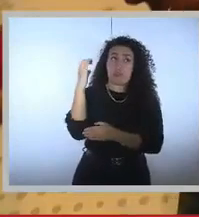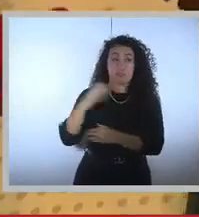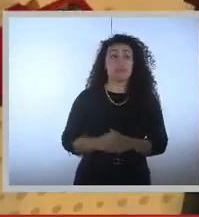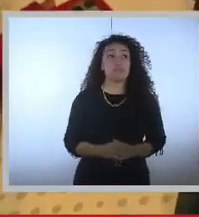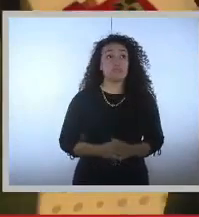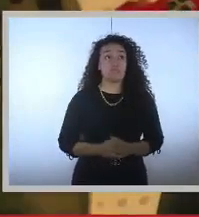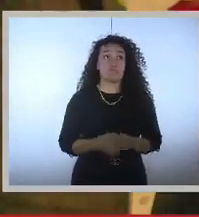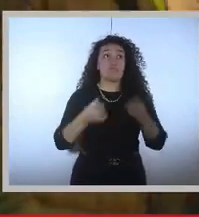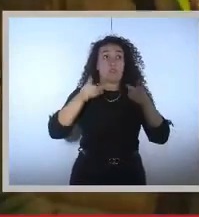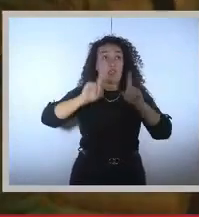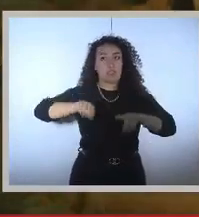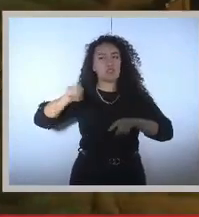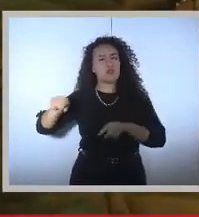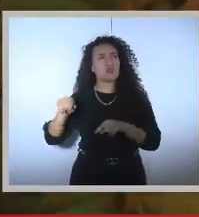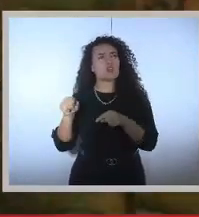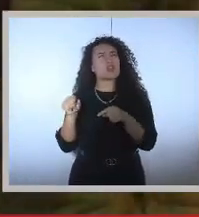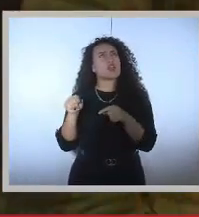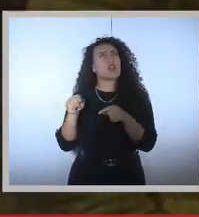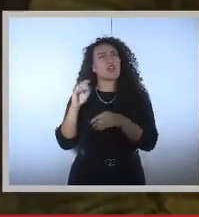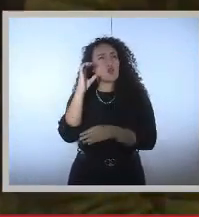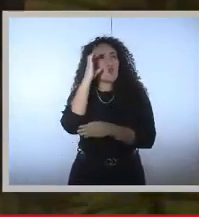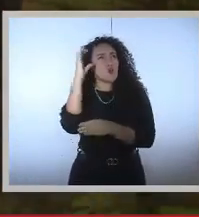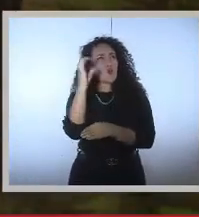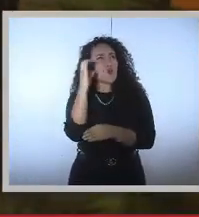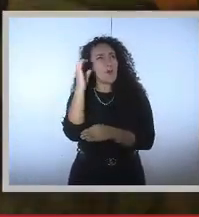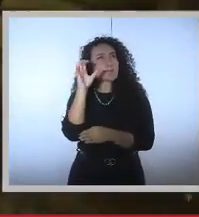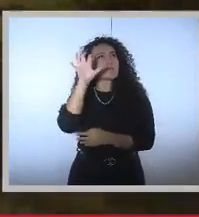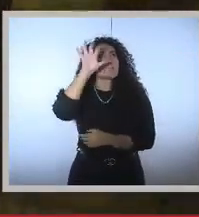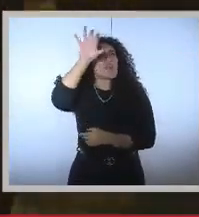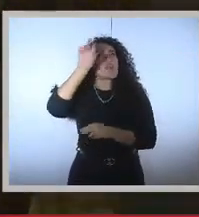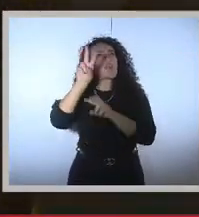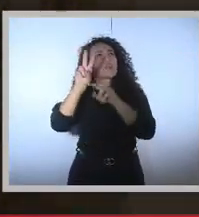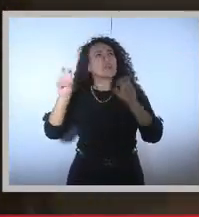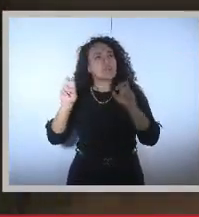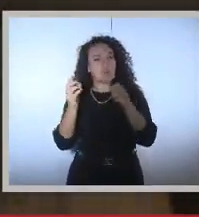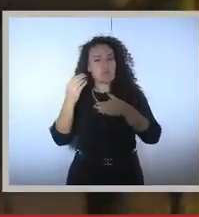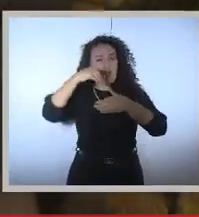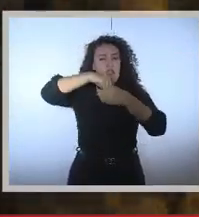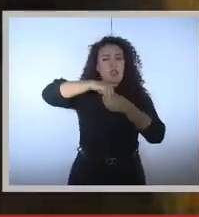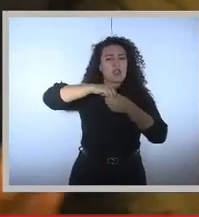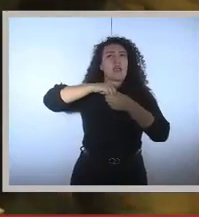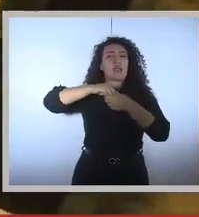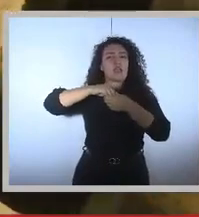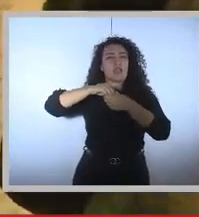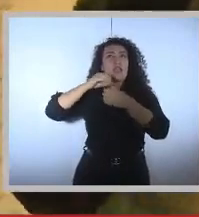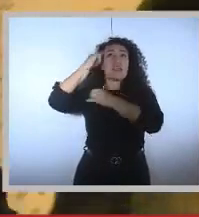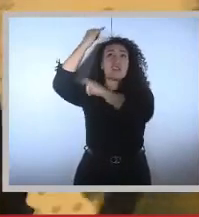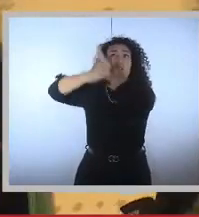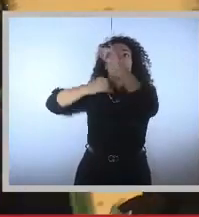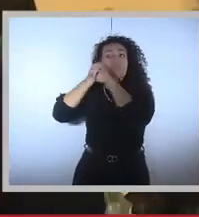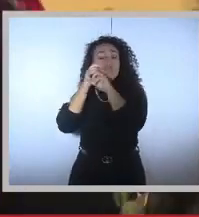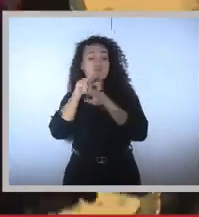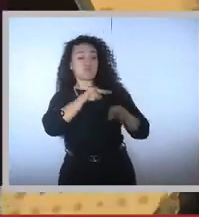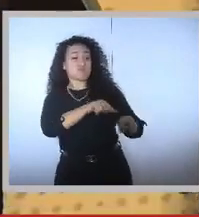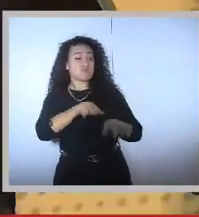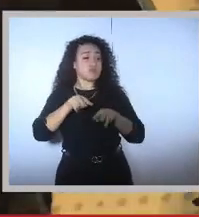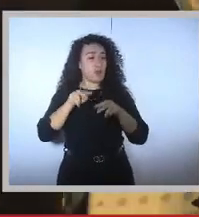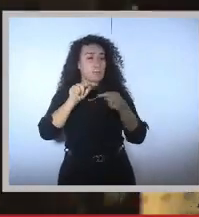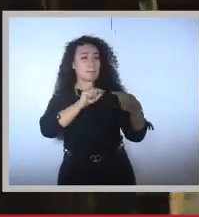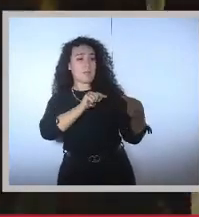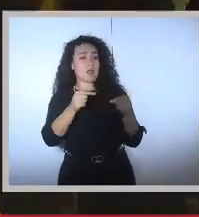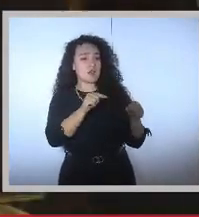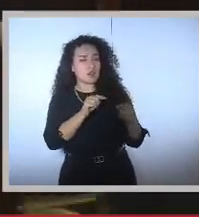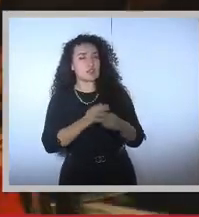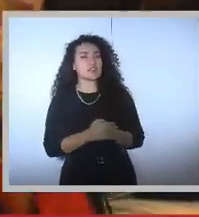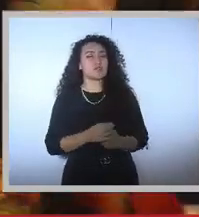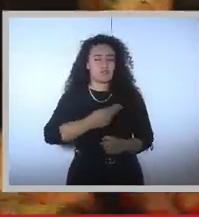también un país muy disputado desde la geopolítica internacional. Y sabemos, cada una y cada